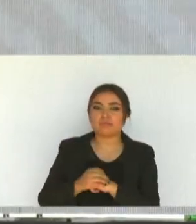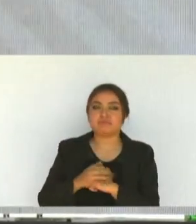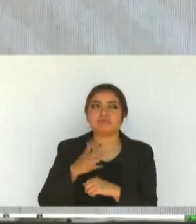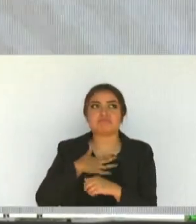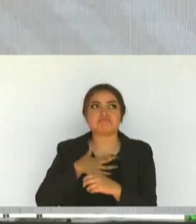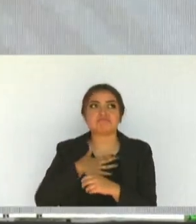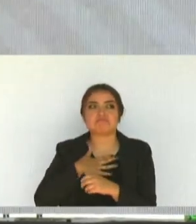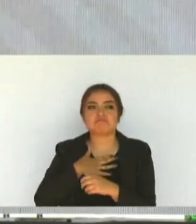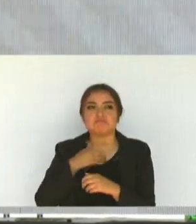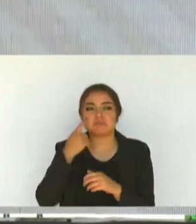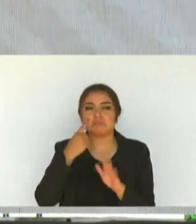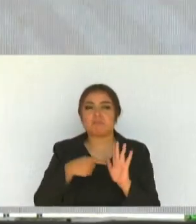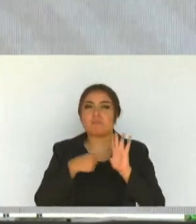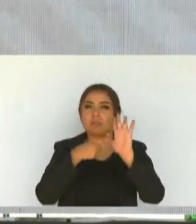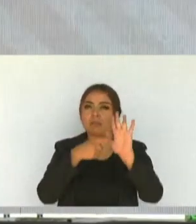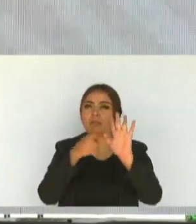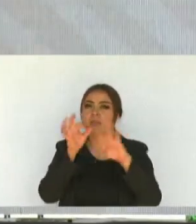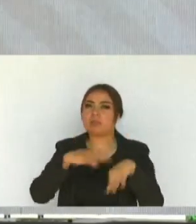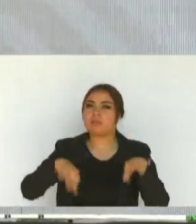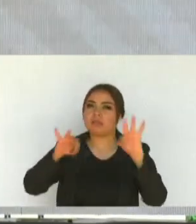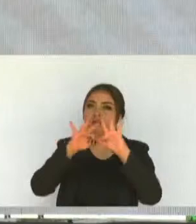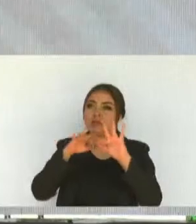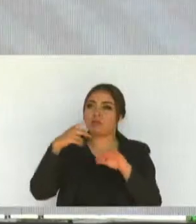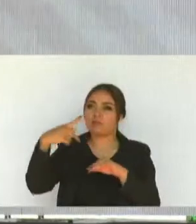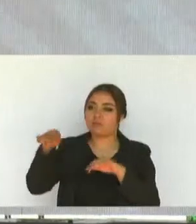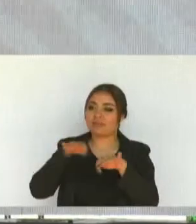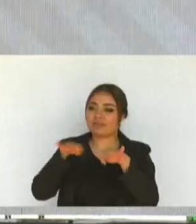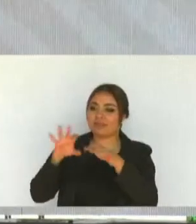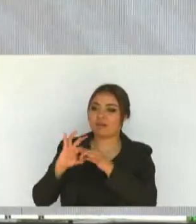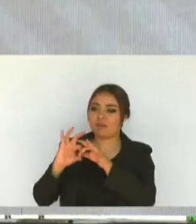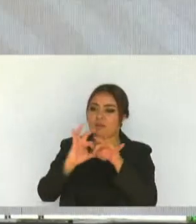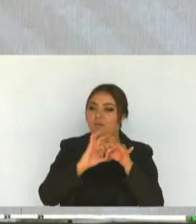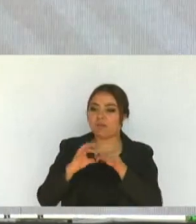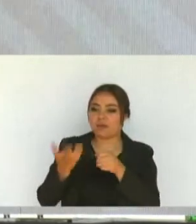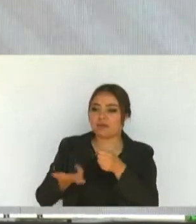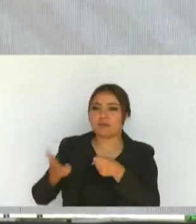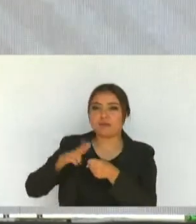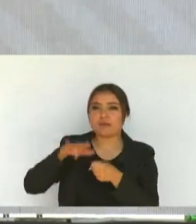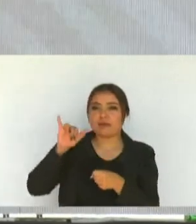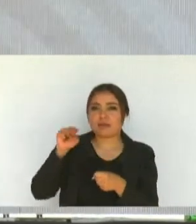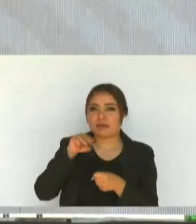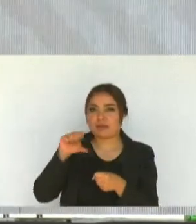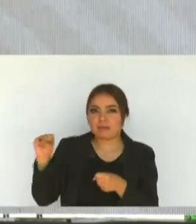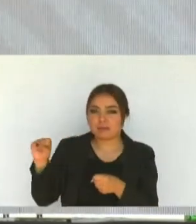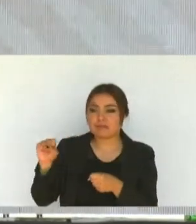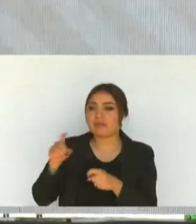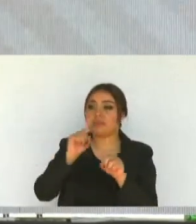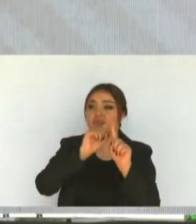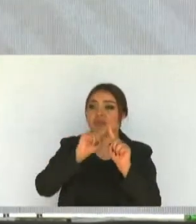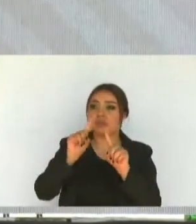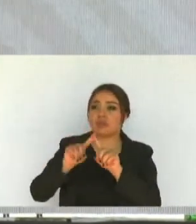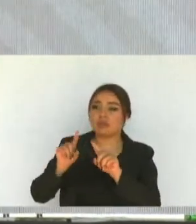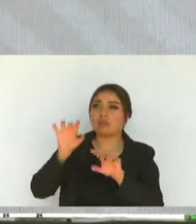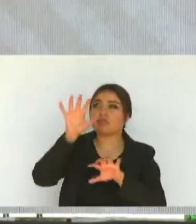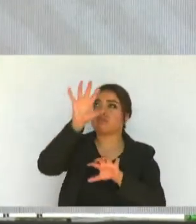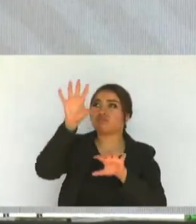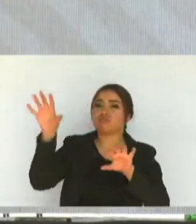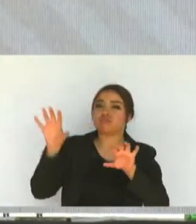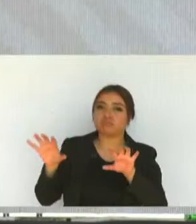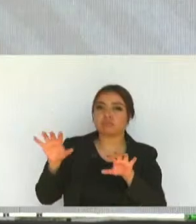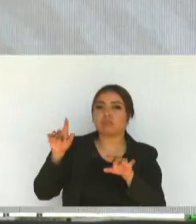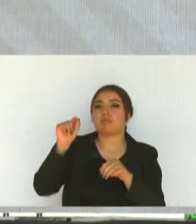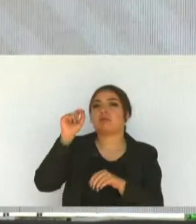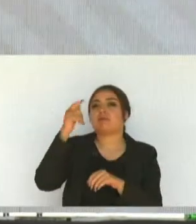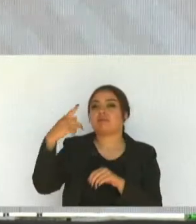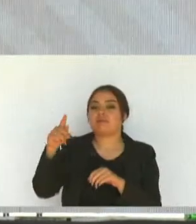destacaría el trabajo en equipo que hizo el Instituto Mexicano del Seguro Social con las entidades federativas. Soy testigo de